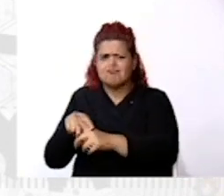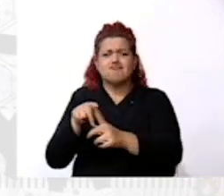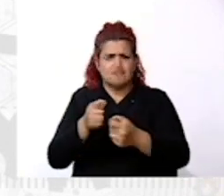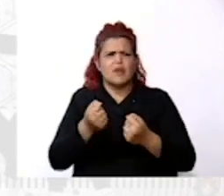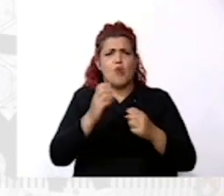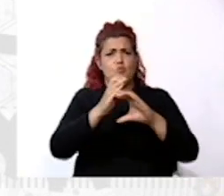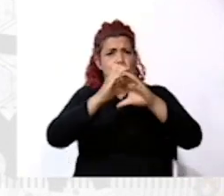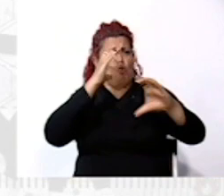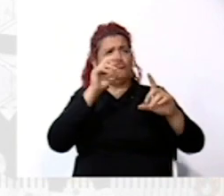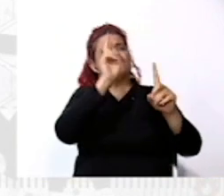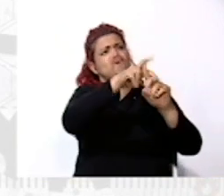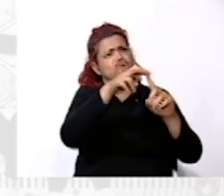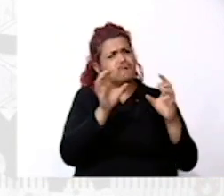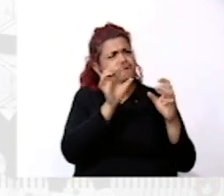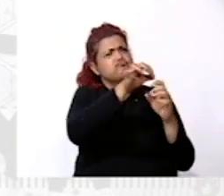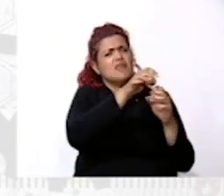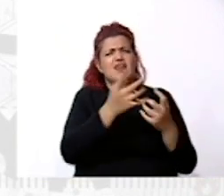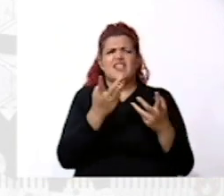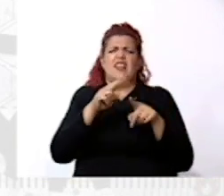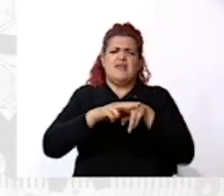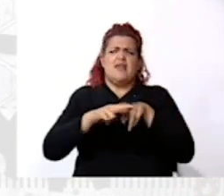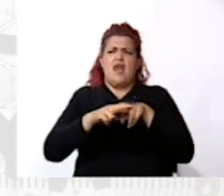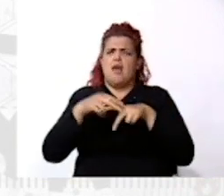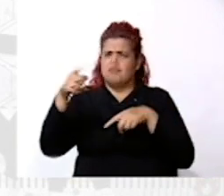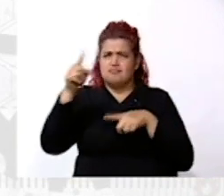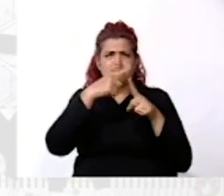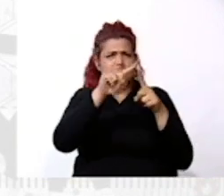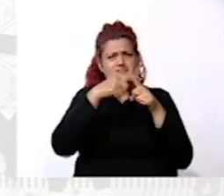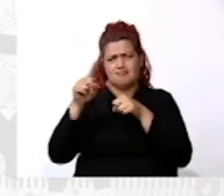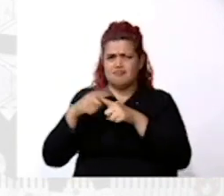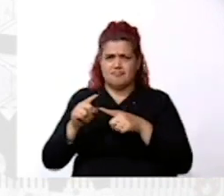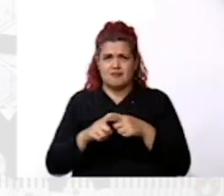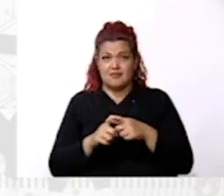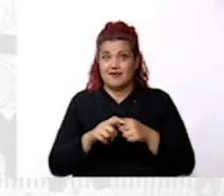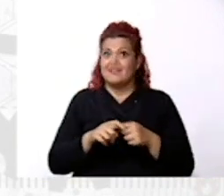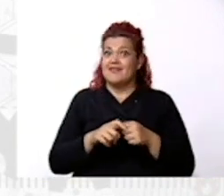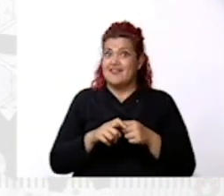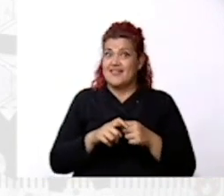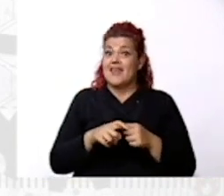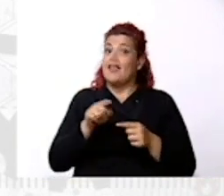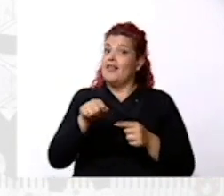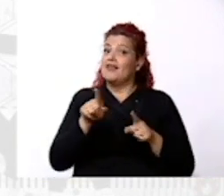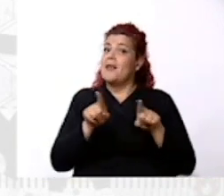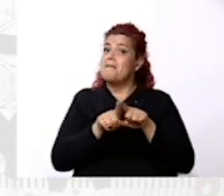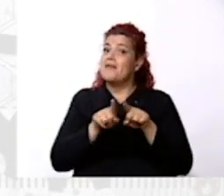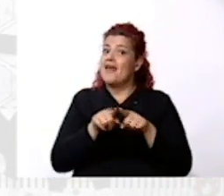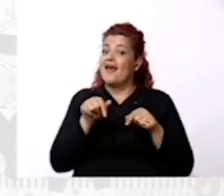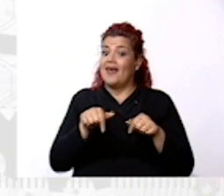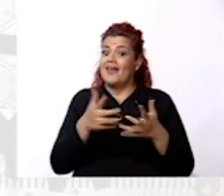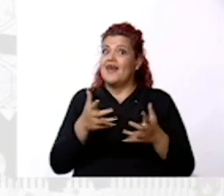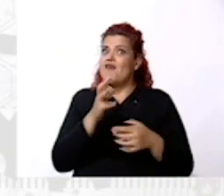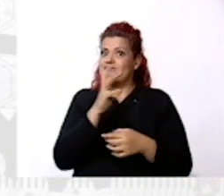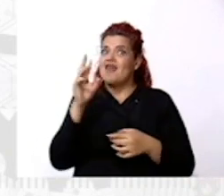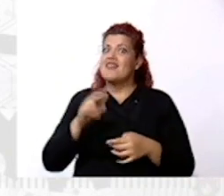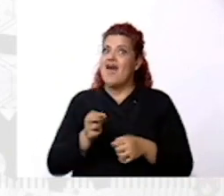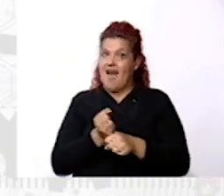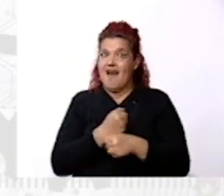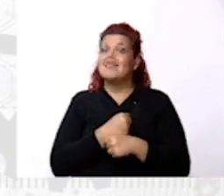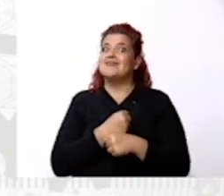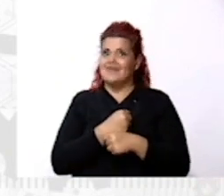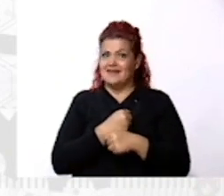de autobuses, piezas de trenes. Eso no quiere decir que en nuestro país nosotros tampoco hagamos nada.